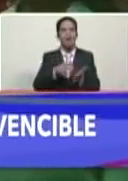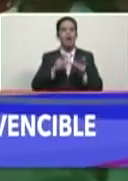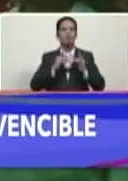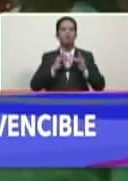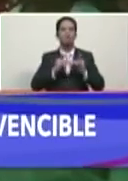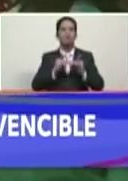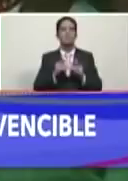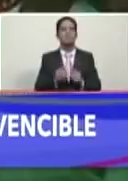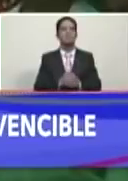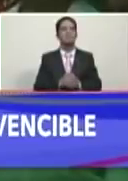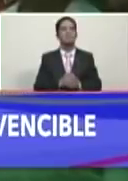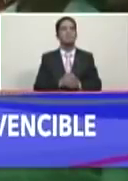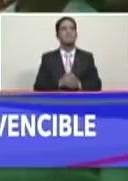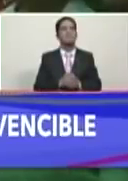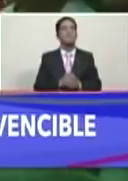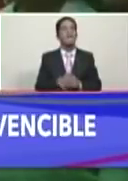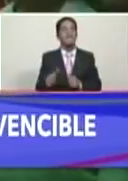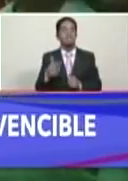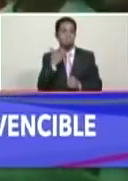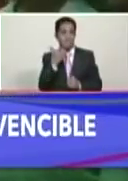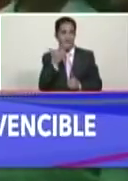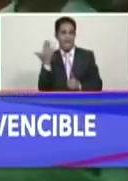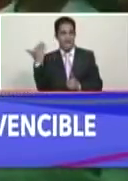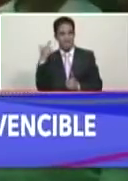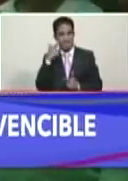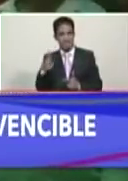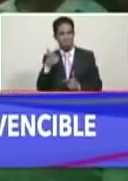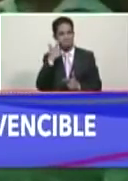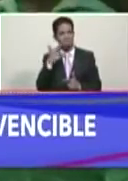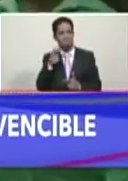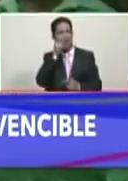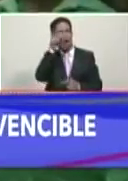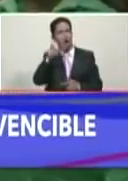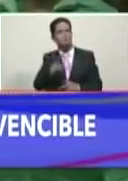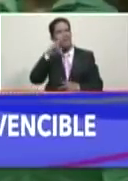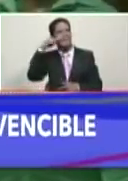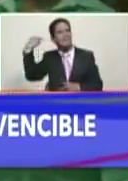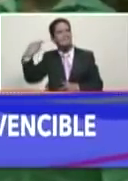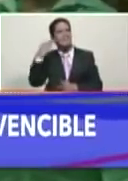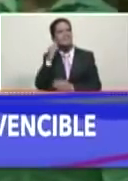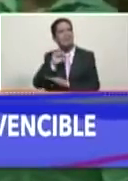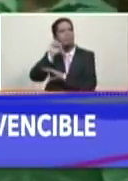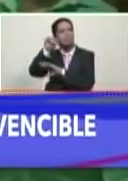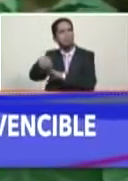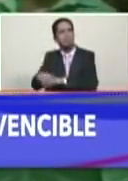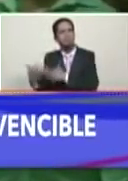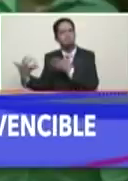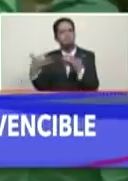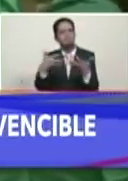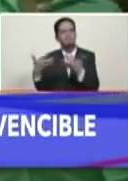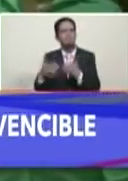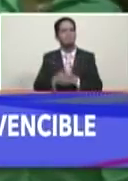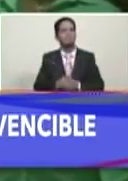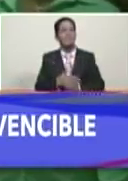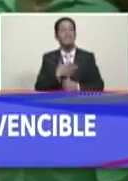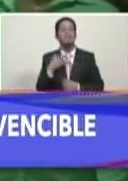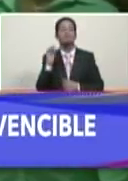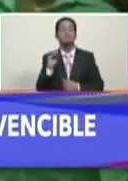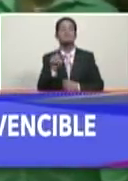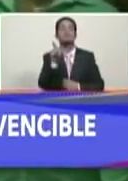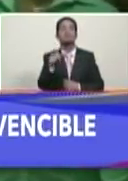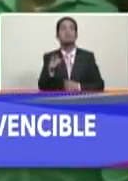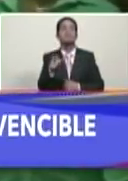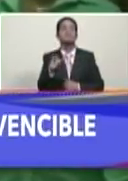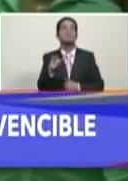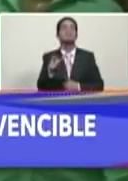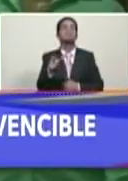cerca de aquí, presidente, en La Victoria, nuestro joven José Félix Rivas logró una victoria importantísima. Presidente, queremos decirle que siempre tenemos ese grito de